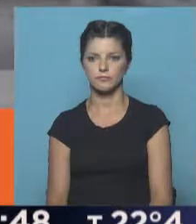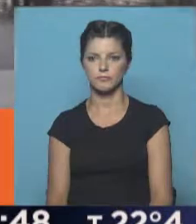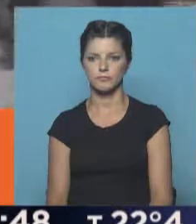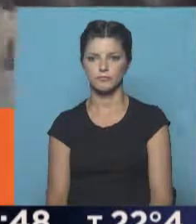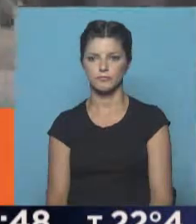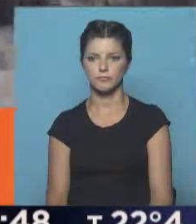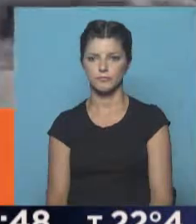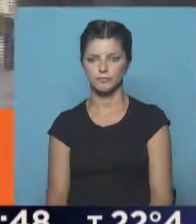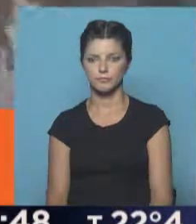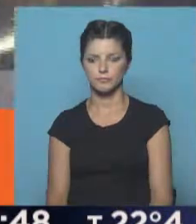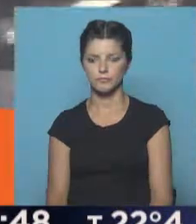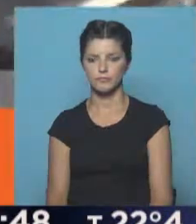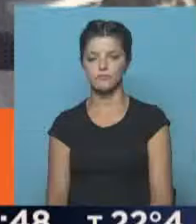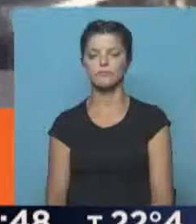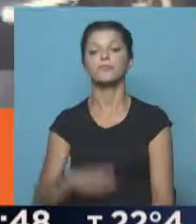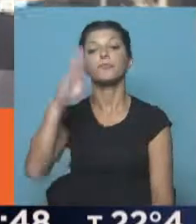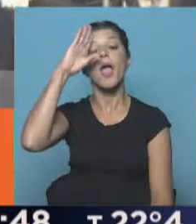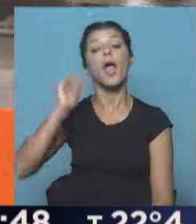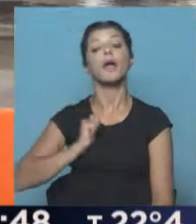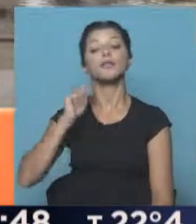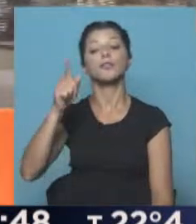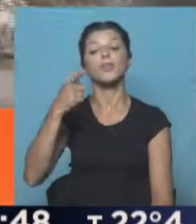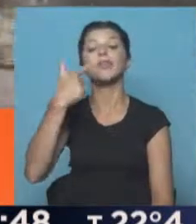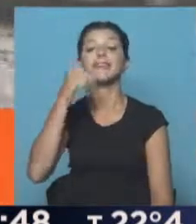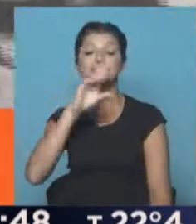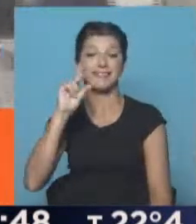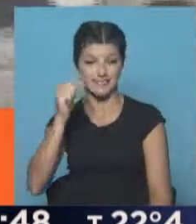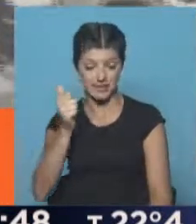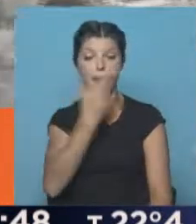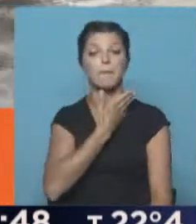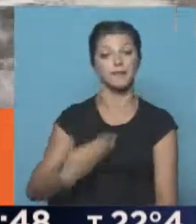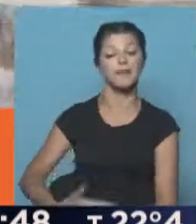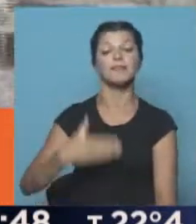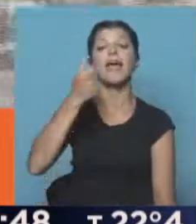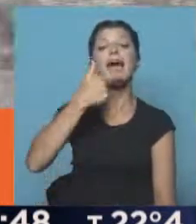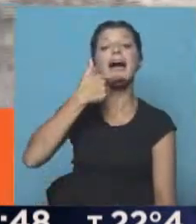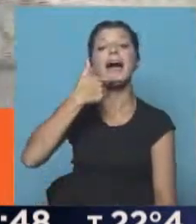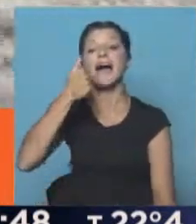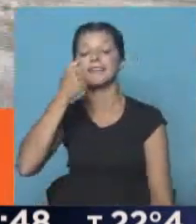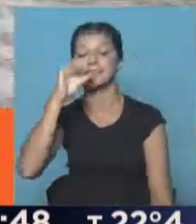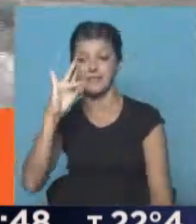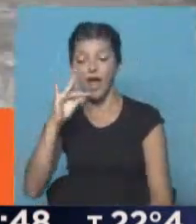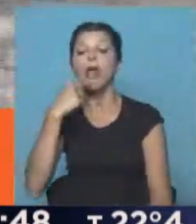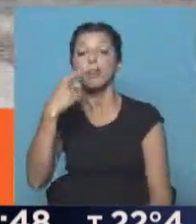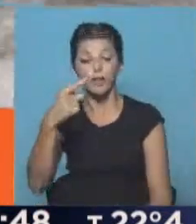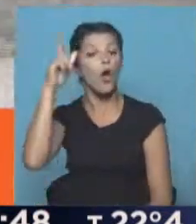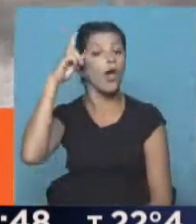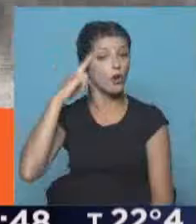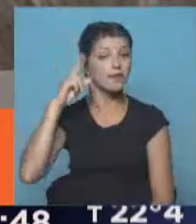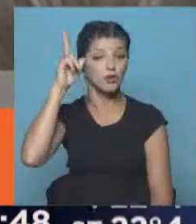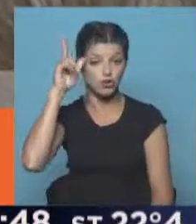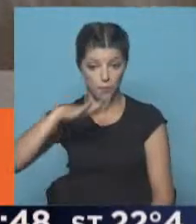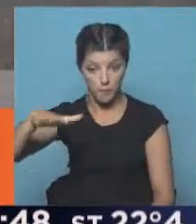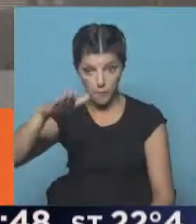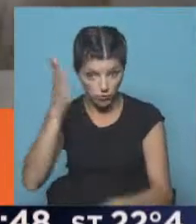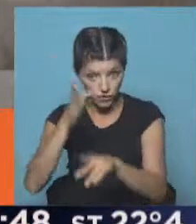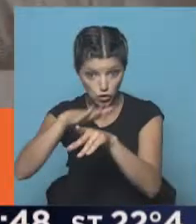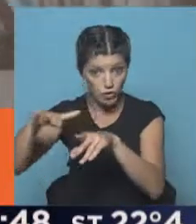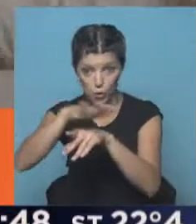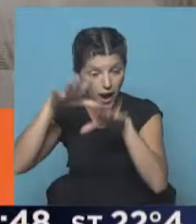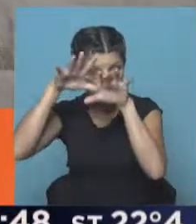el ejército del presidente bashar al-assad ratificó que controla el 98 por ciento de alepo pero los combates contra los grupos